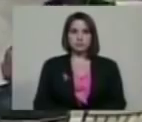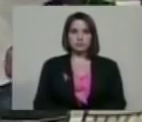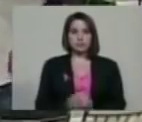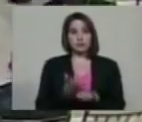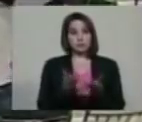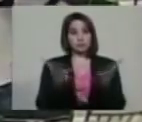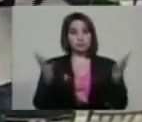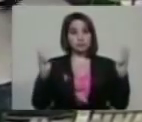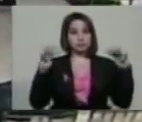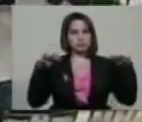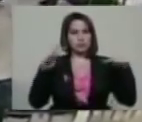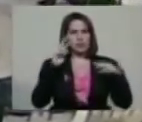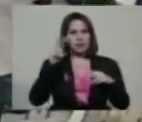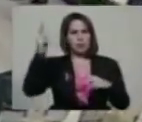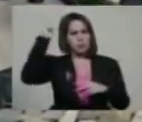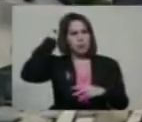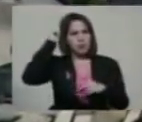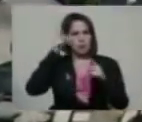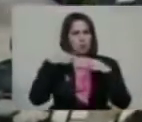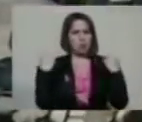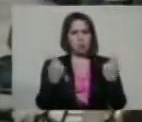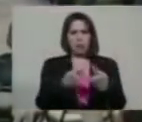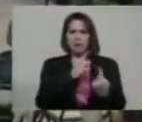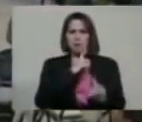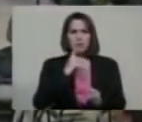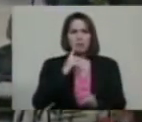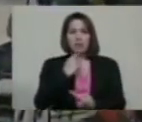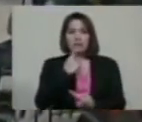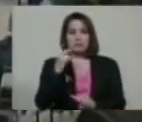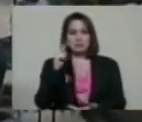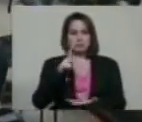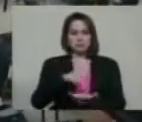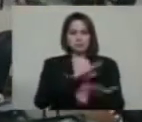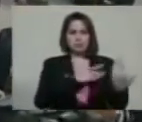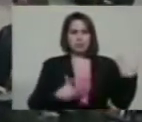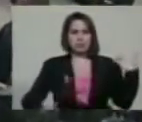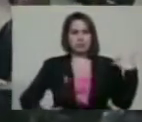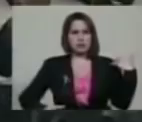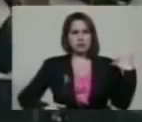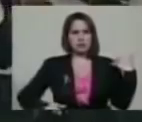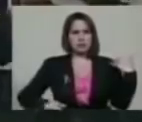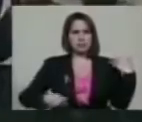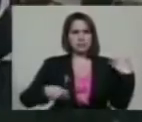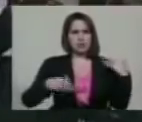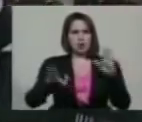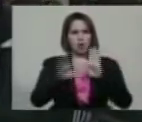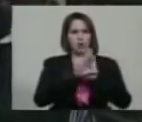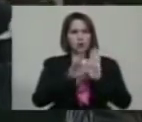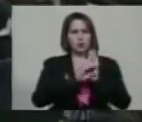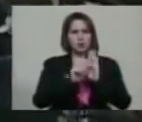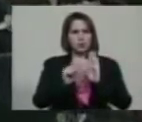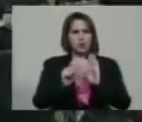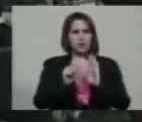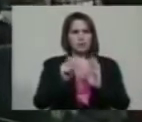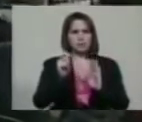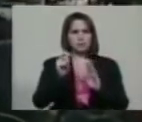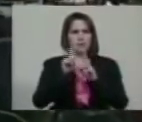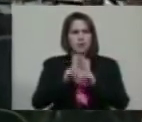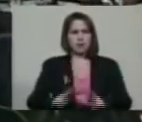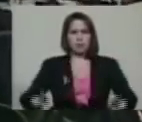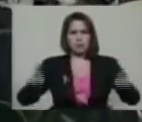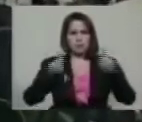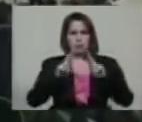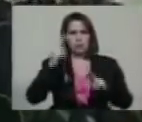del Perú, Palacio de Miraflores, el ciudadano Nicolás Maduro Moros, presidente constitucional de la República Bolivariana